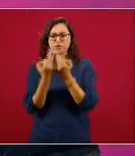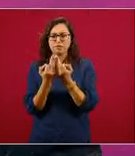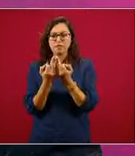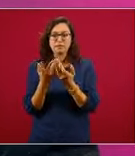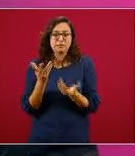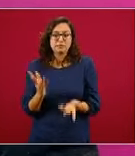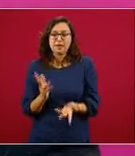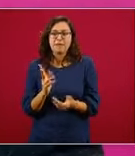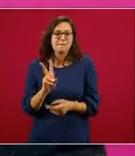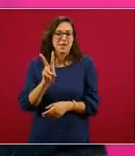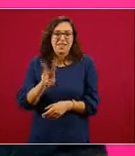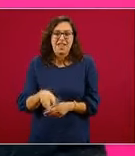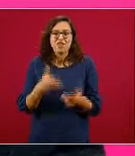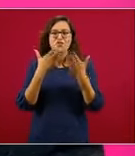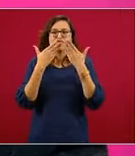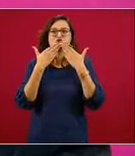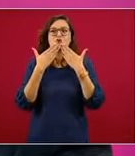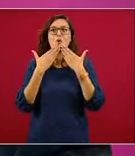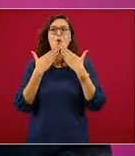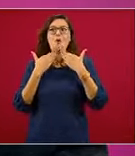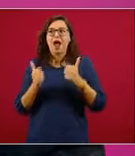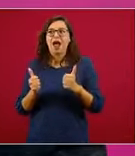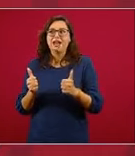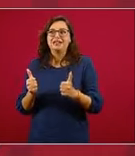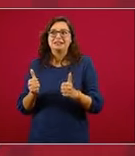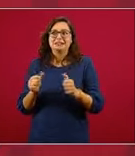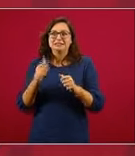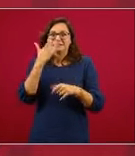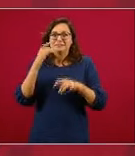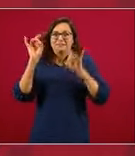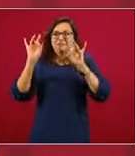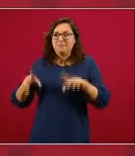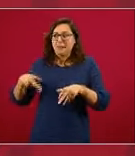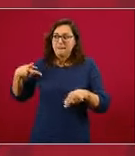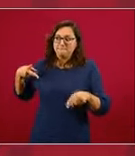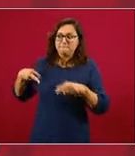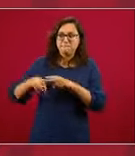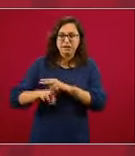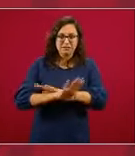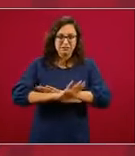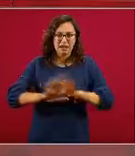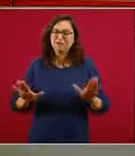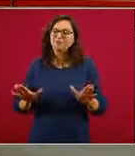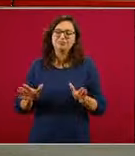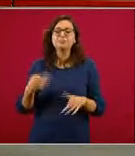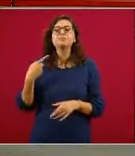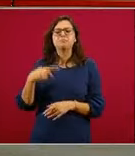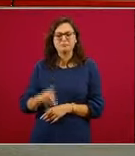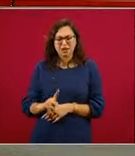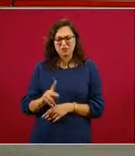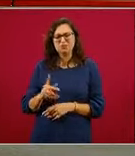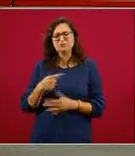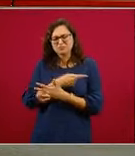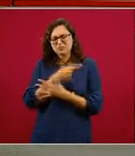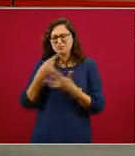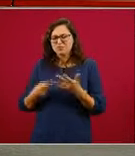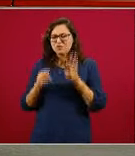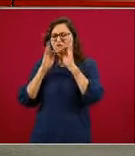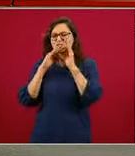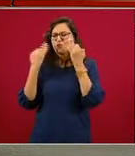bala de plata para terminar con la dependencia, sí tenemos tratamientos multifactoriales que son bastante exitosos para que en